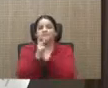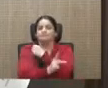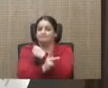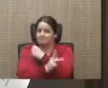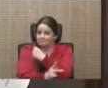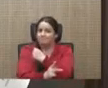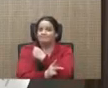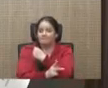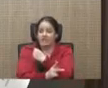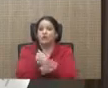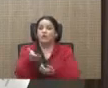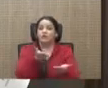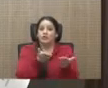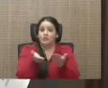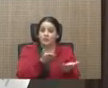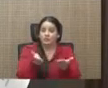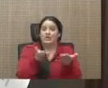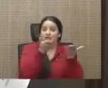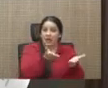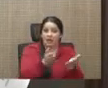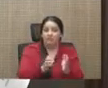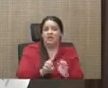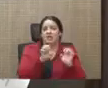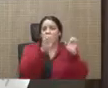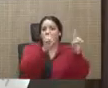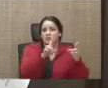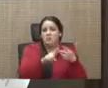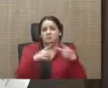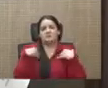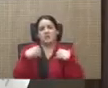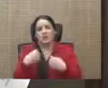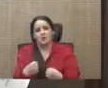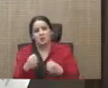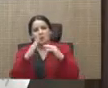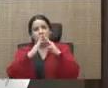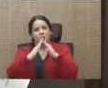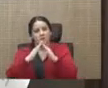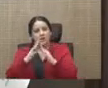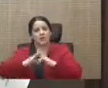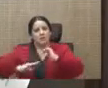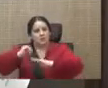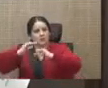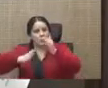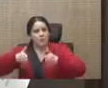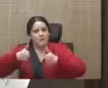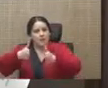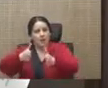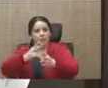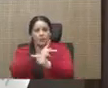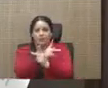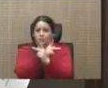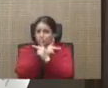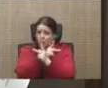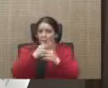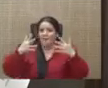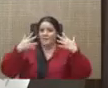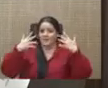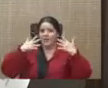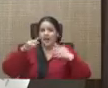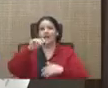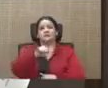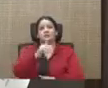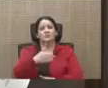y económicos que brinda, como la educación, la salud, la vivienda, la infraestructura vial o la protección ambiental. Así las cosas, la